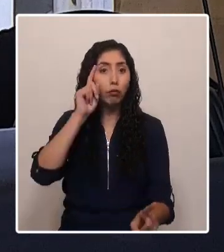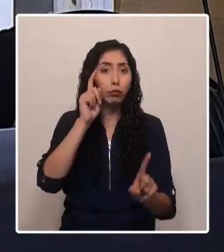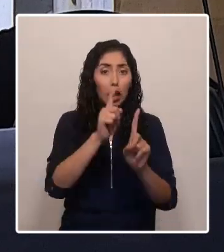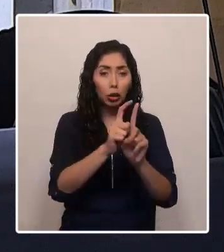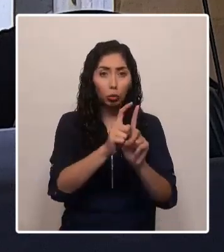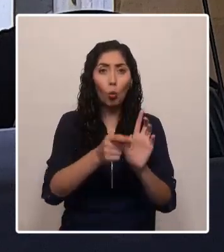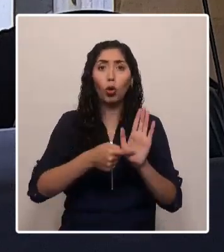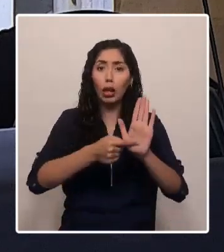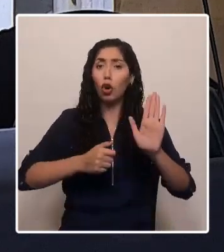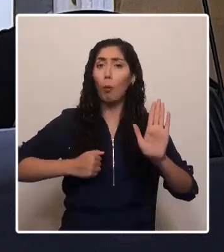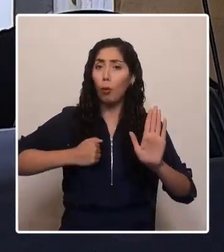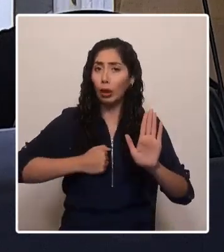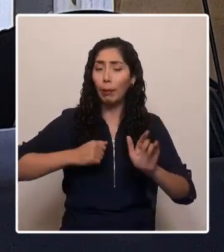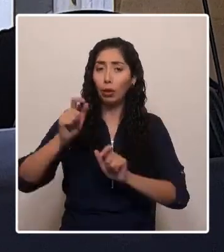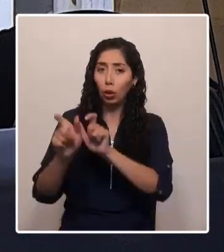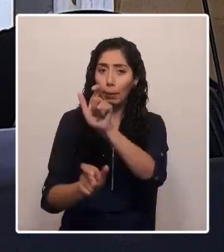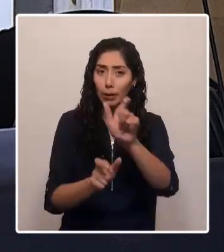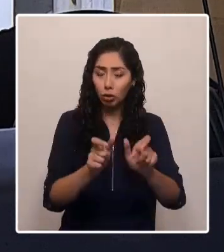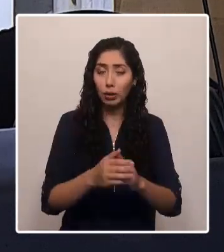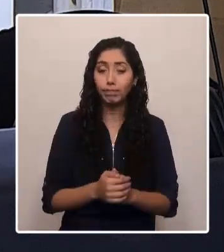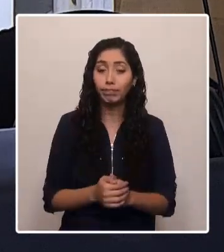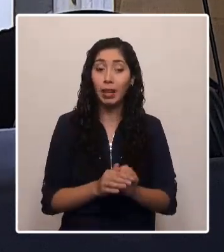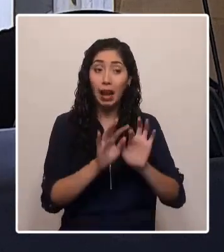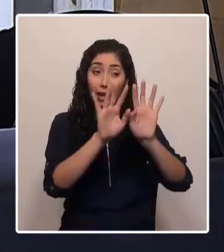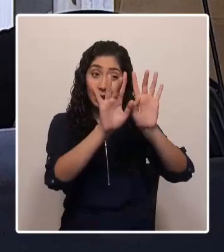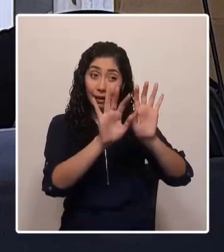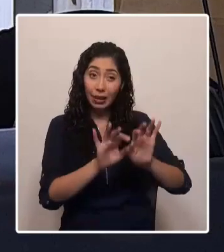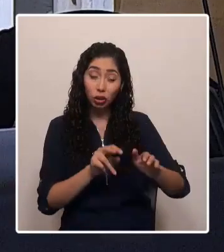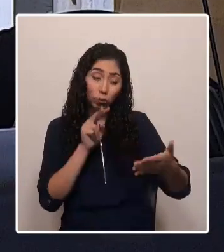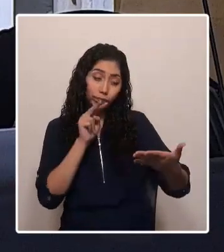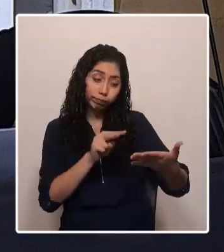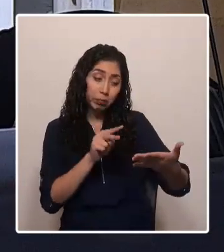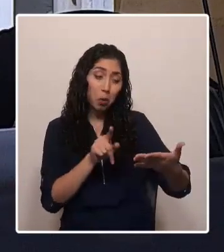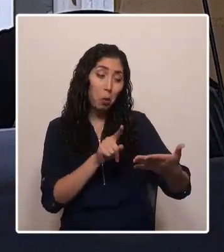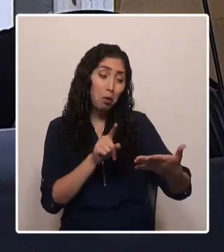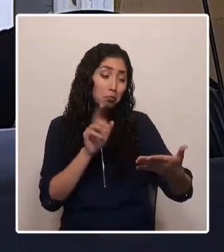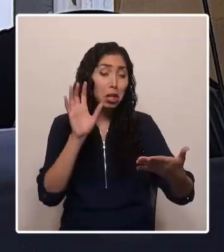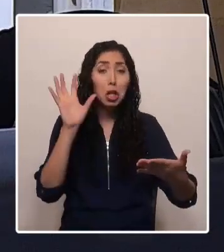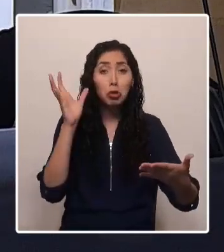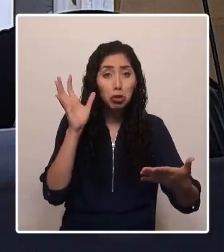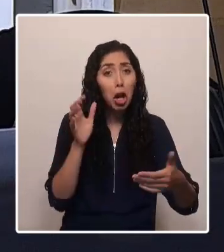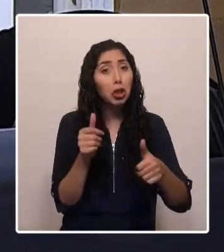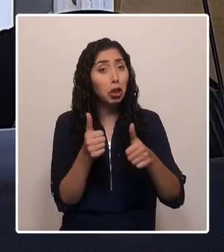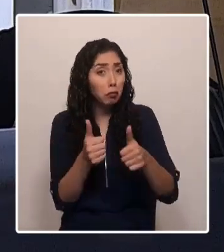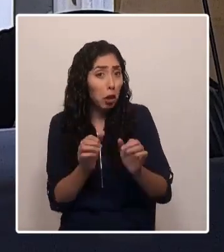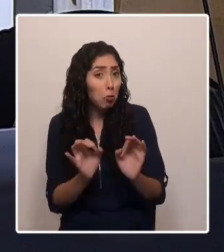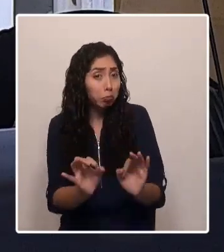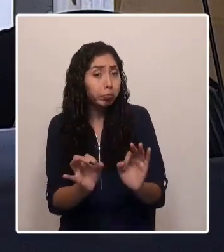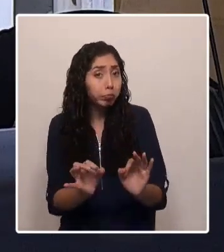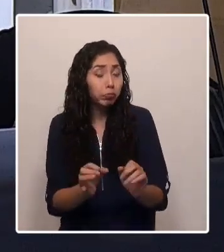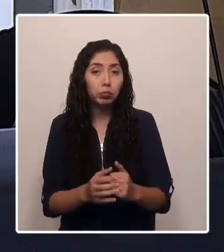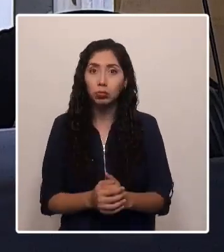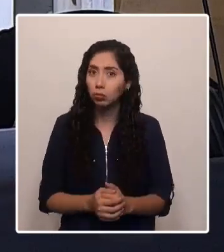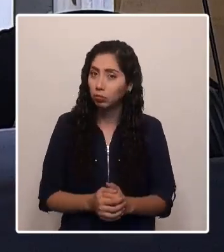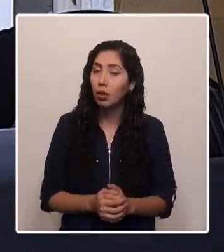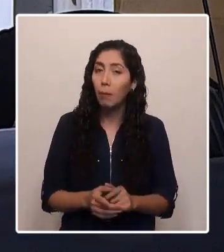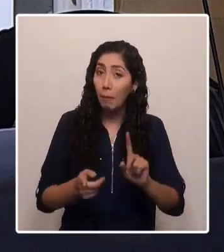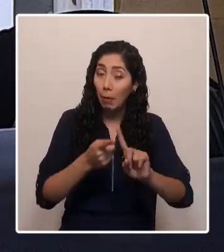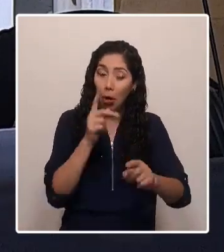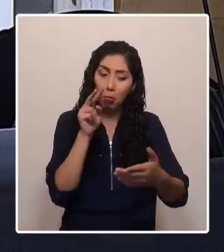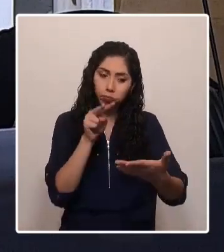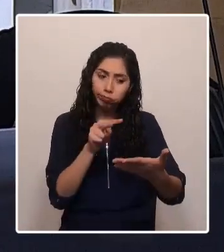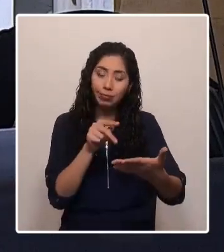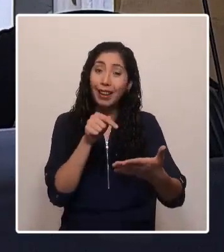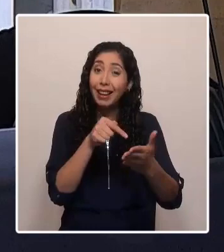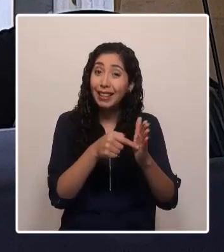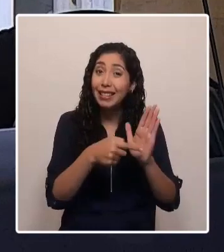Si bien su redacción puede sonar inocente y adecuada en una primera aproximación, han sido precisamente normas como estas